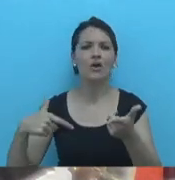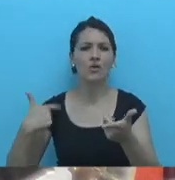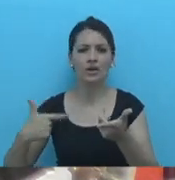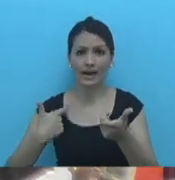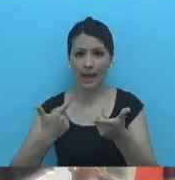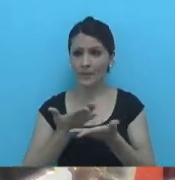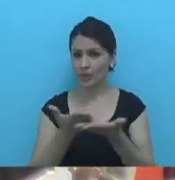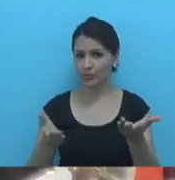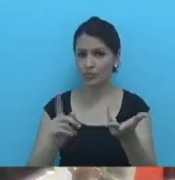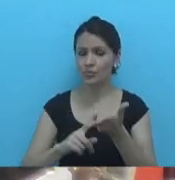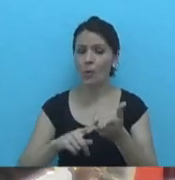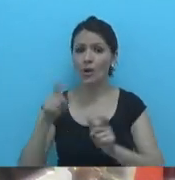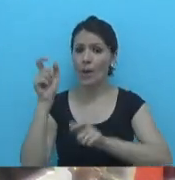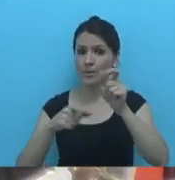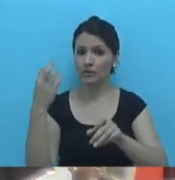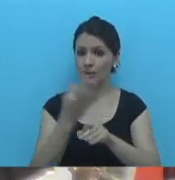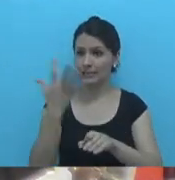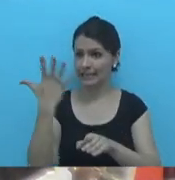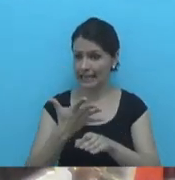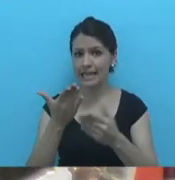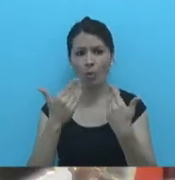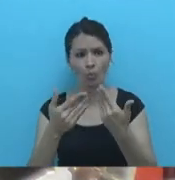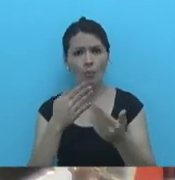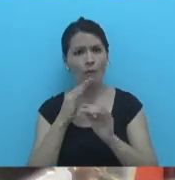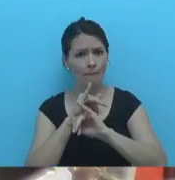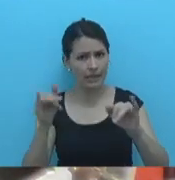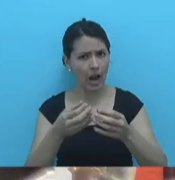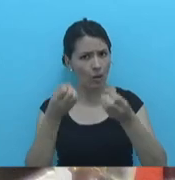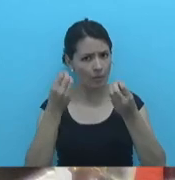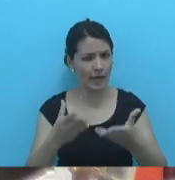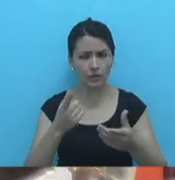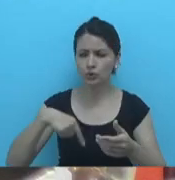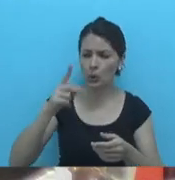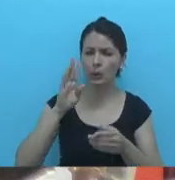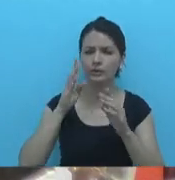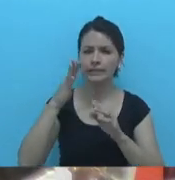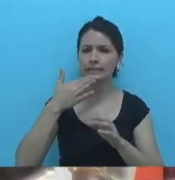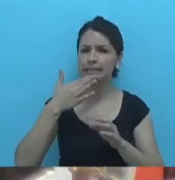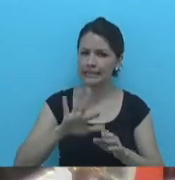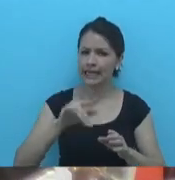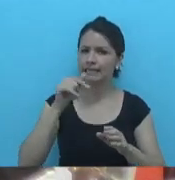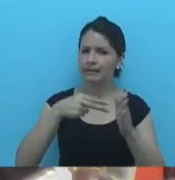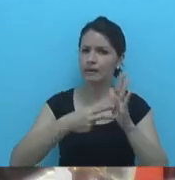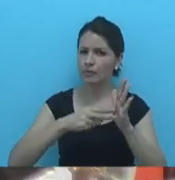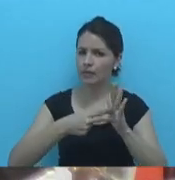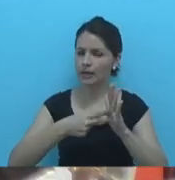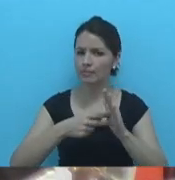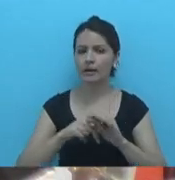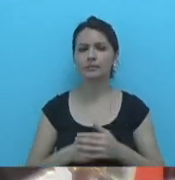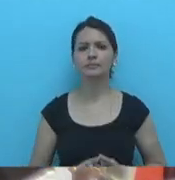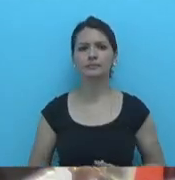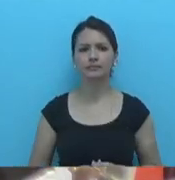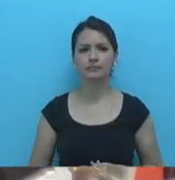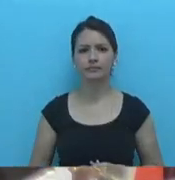público y especialistas en el tema, cosa que podamos tener una amplia visión de la problemática. Y, por supuesto, el artículo tercero de